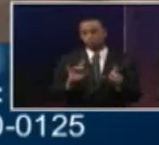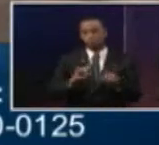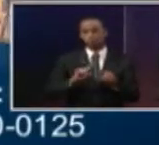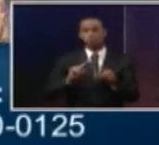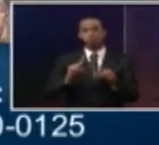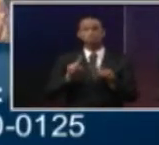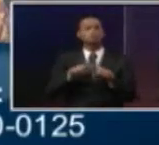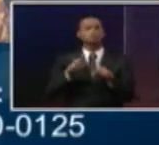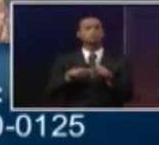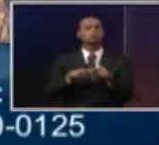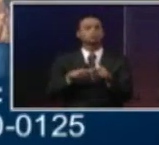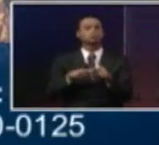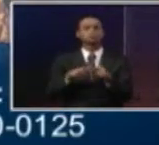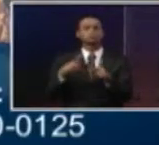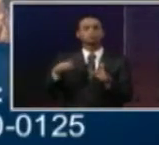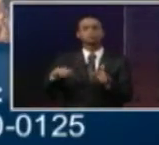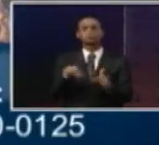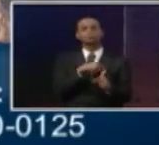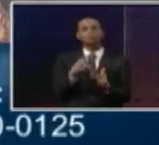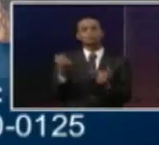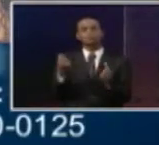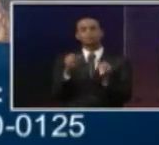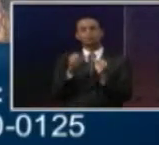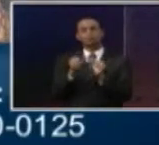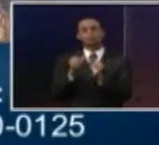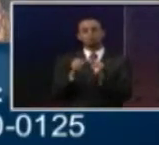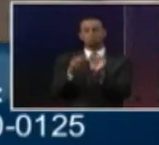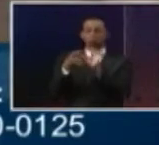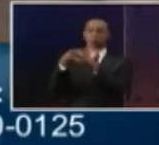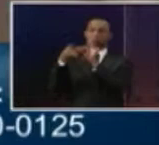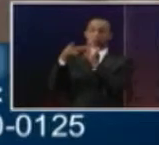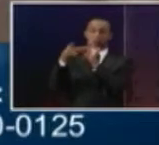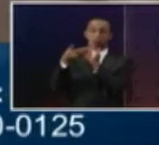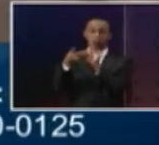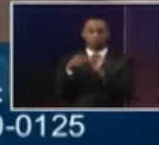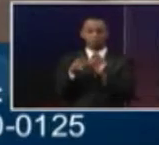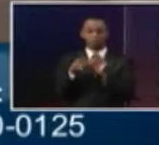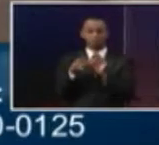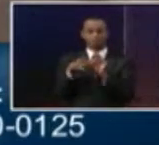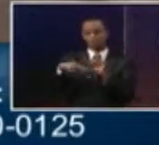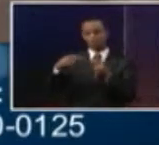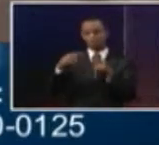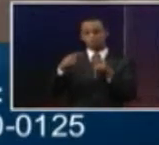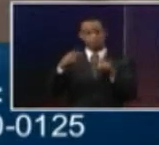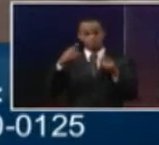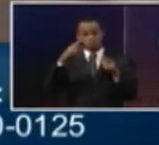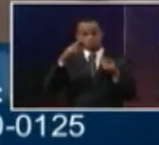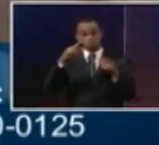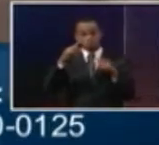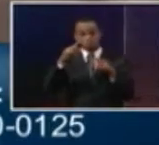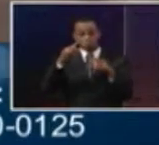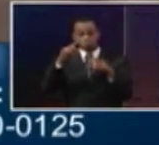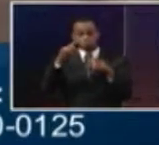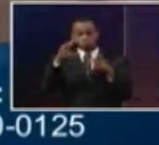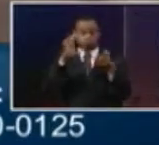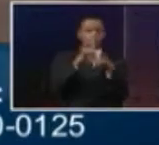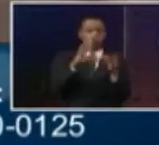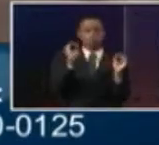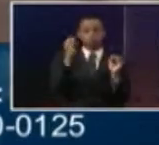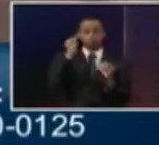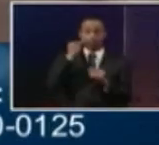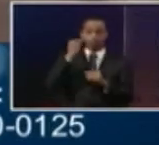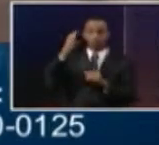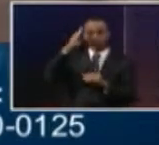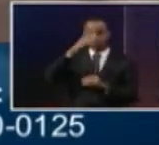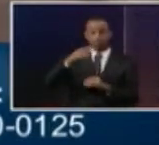pues nosotros como quiera sigamos bien y no hay ningún tipo de compromiso. Si él me saluda, yo